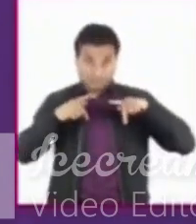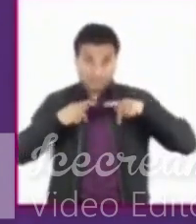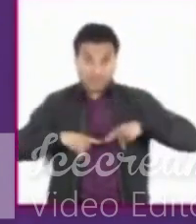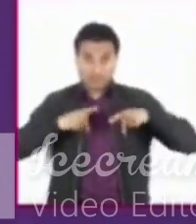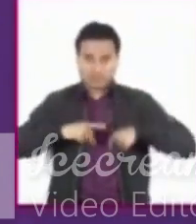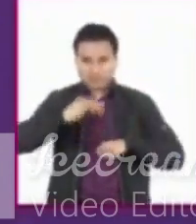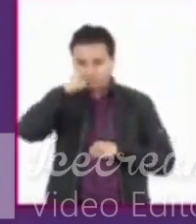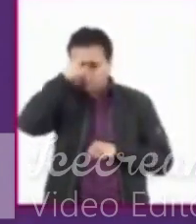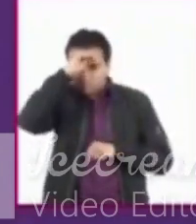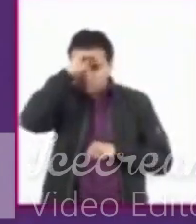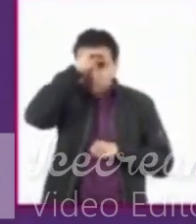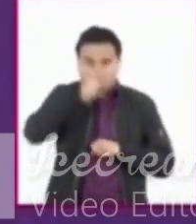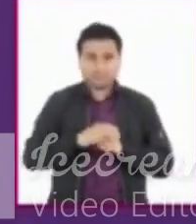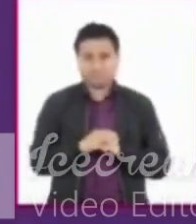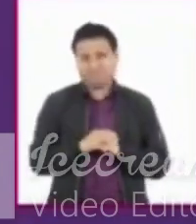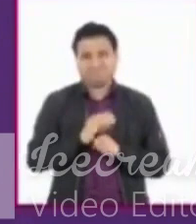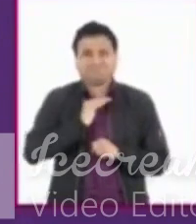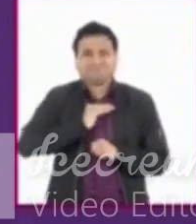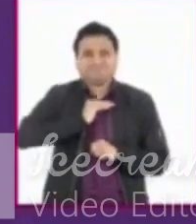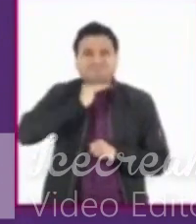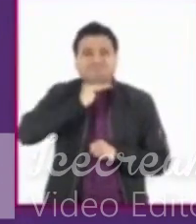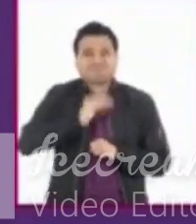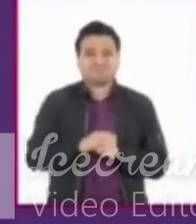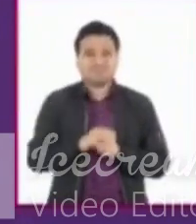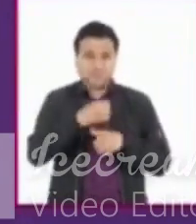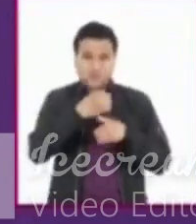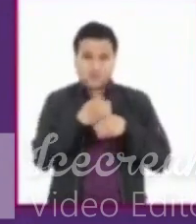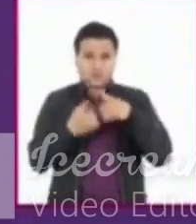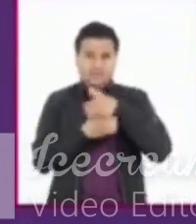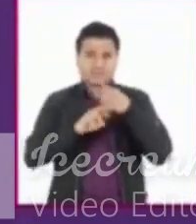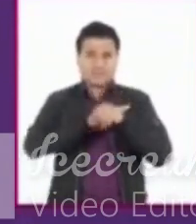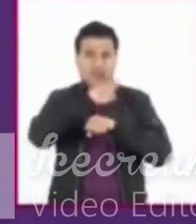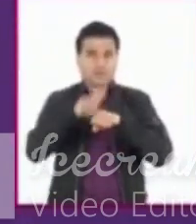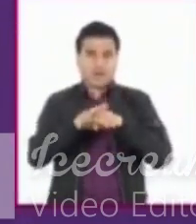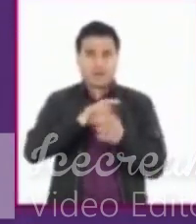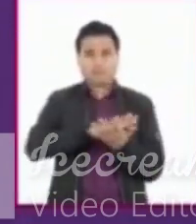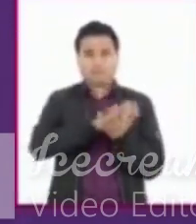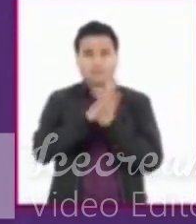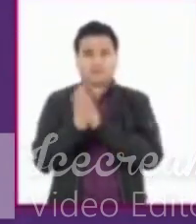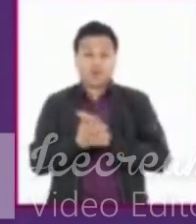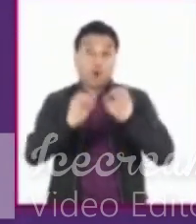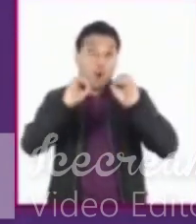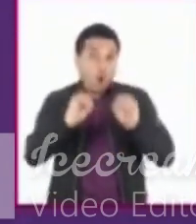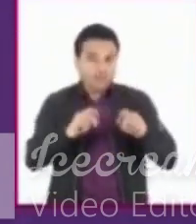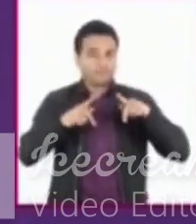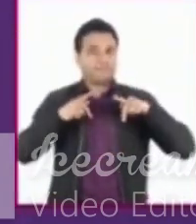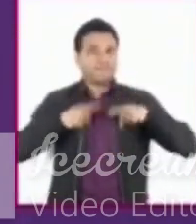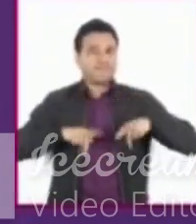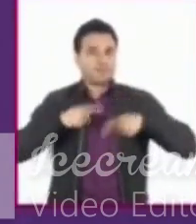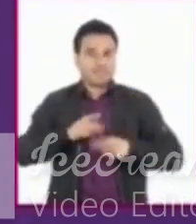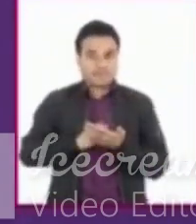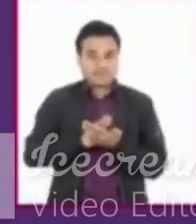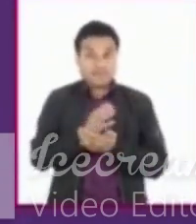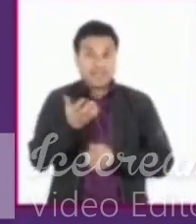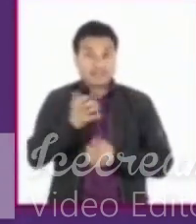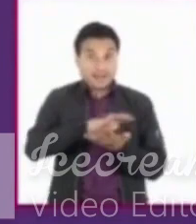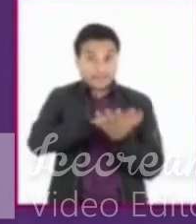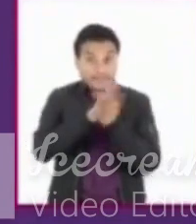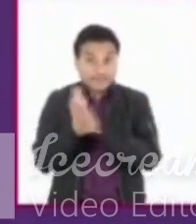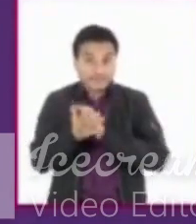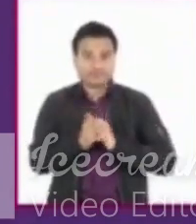ellas. Muchas de estas transformaciones naturales y de las que suceden por la intervención del ser humano las explica la